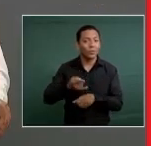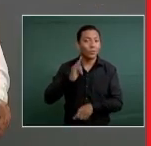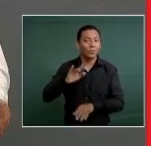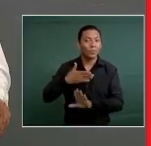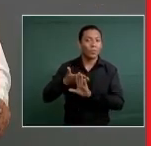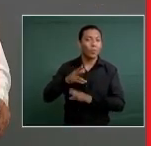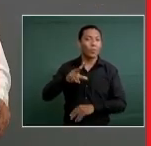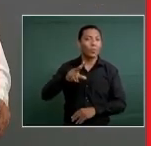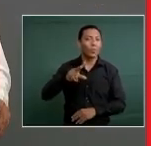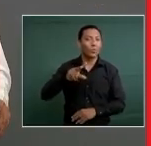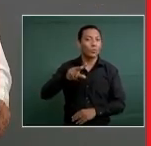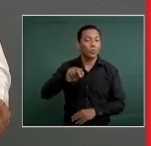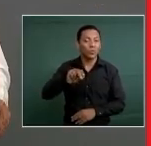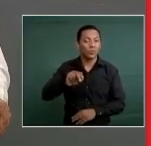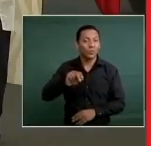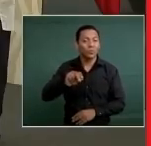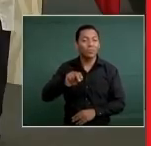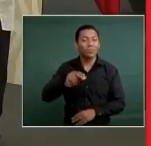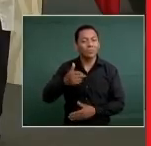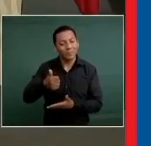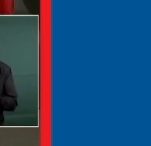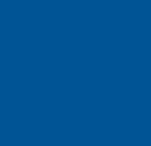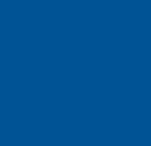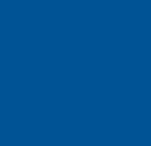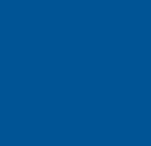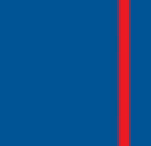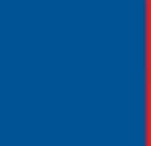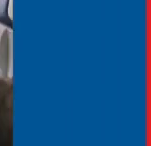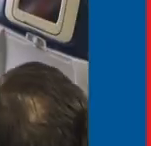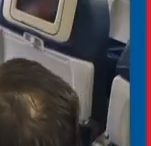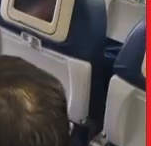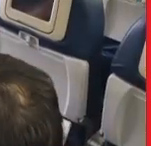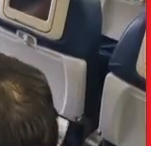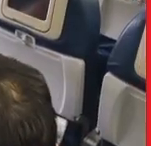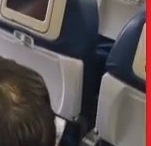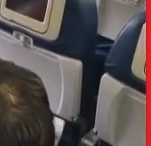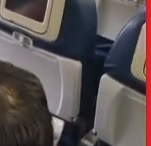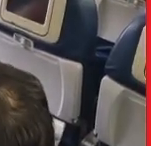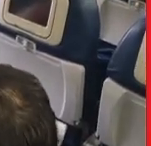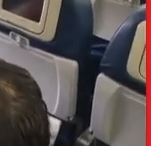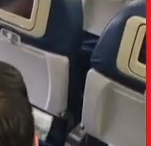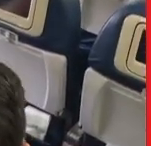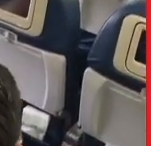eso ayuda mucho para que no dé el coronavirus.